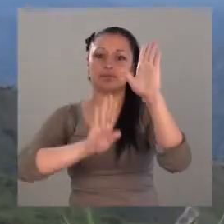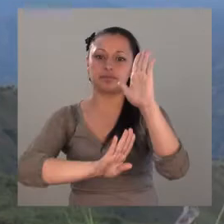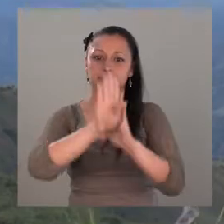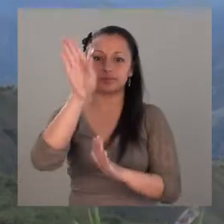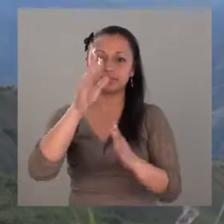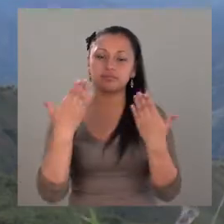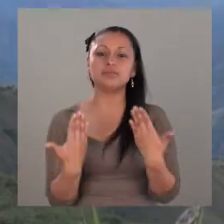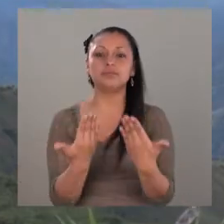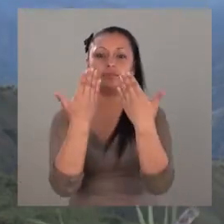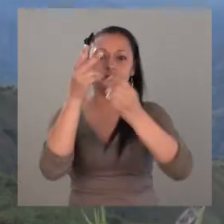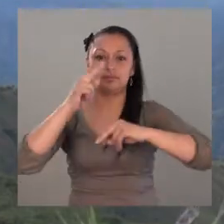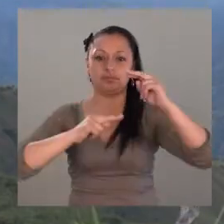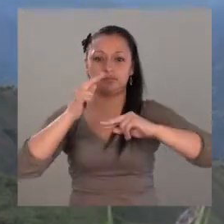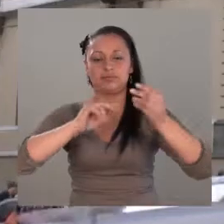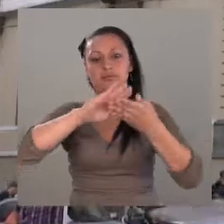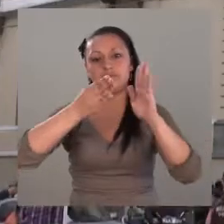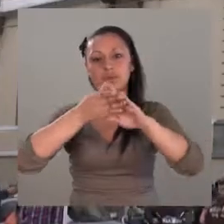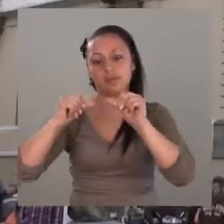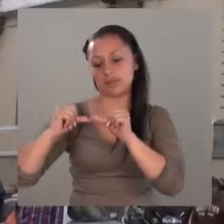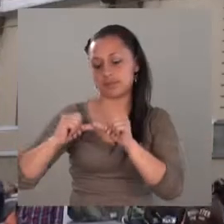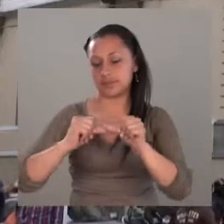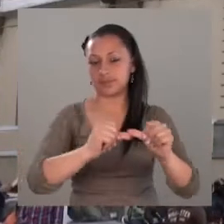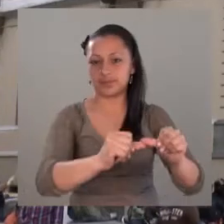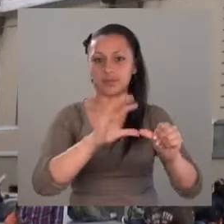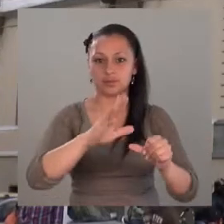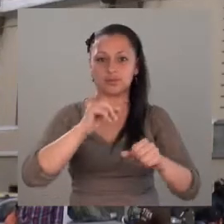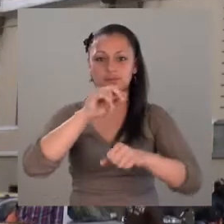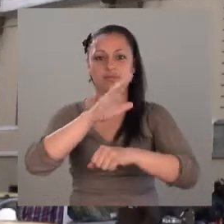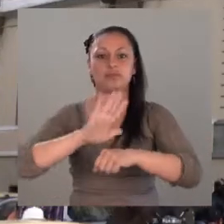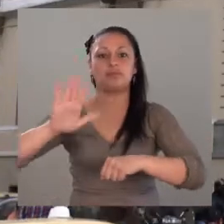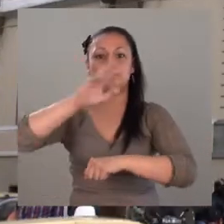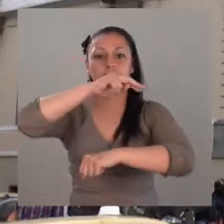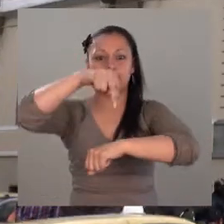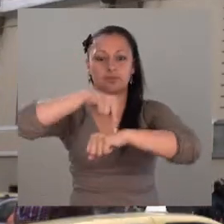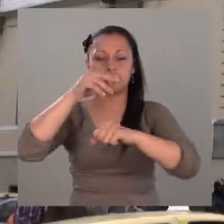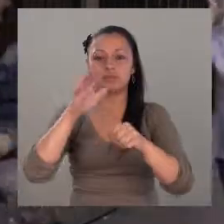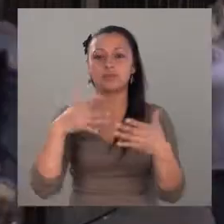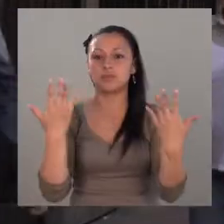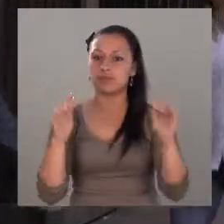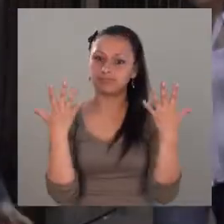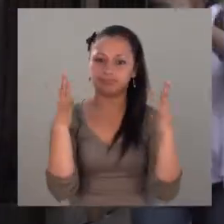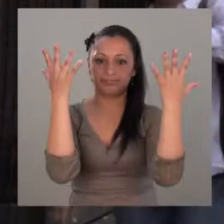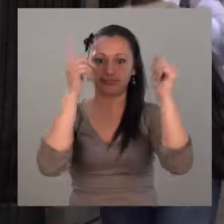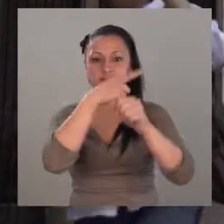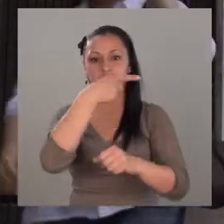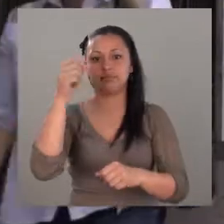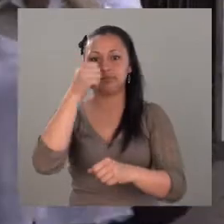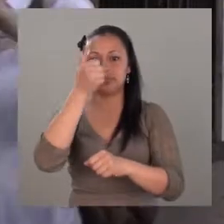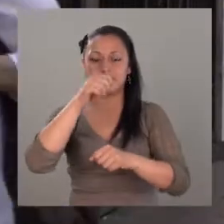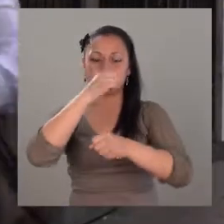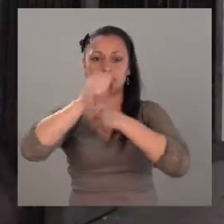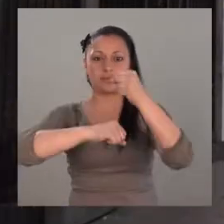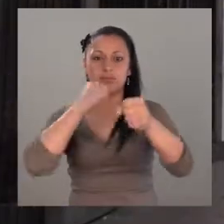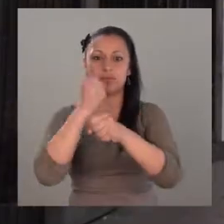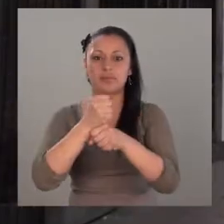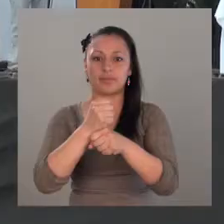desarrollo, el bienestar y la construcción de una paz duradera y sostenible, el Departamento de Nariño conmemoró los 110 años de